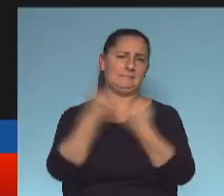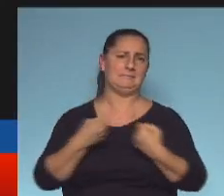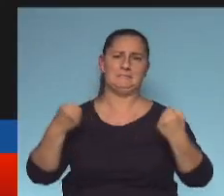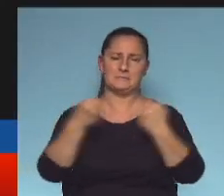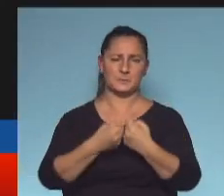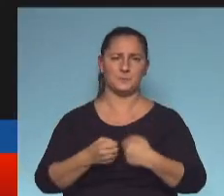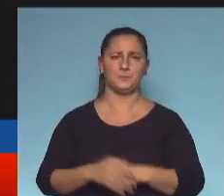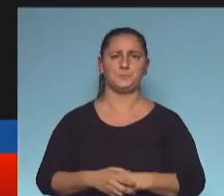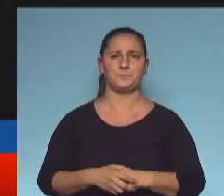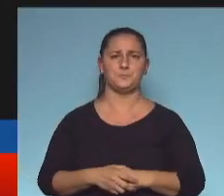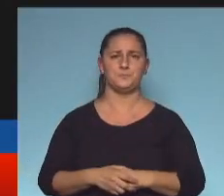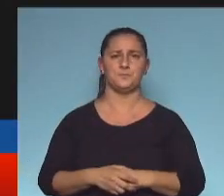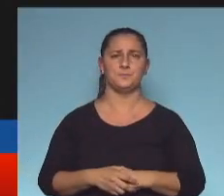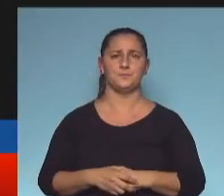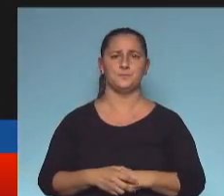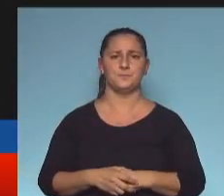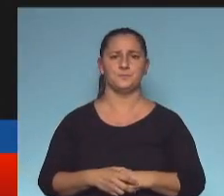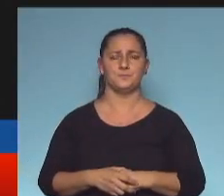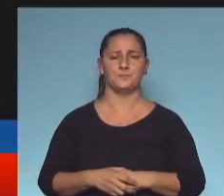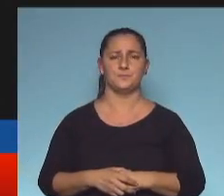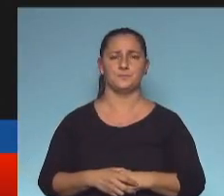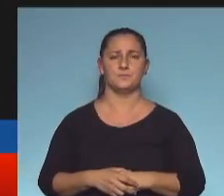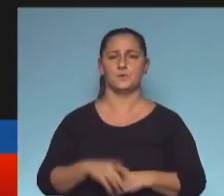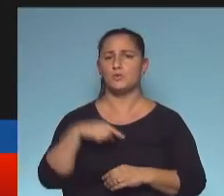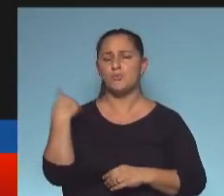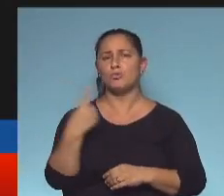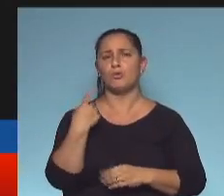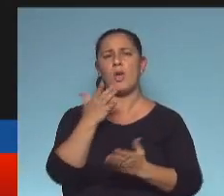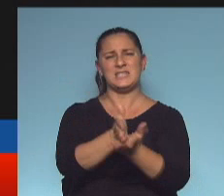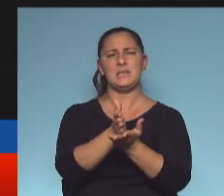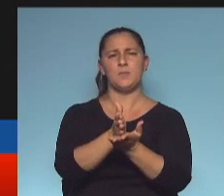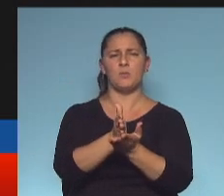Le exigimos, si quieren le pedimos,